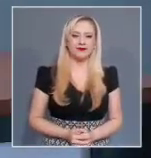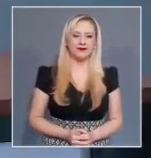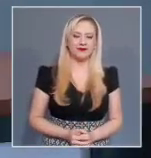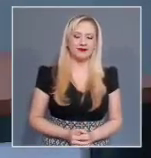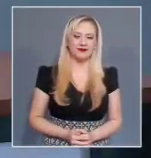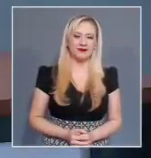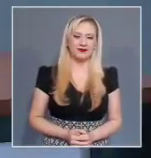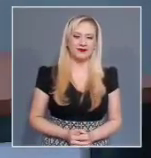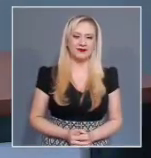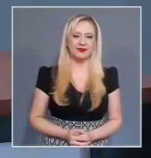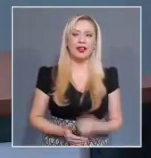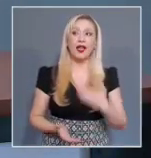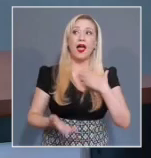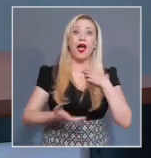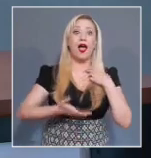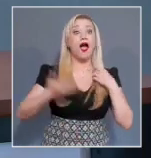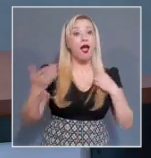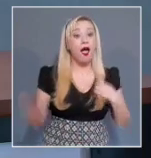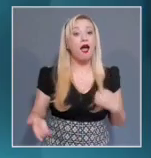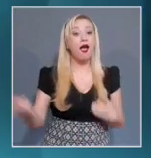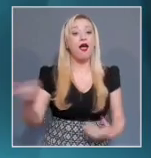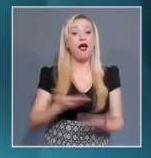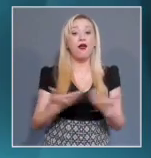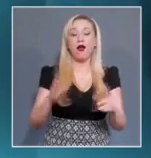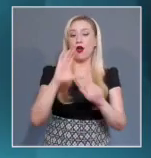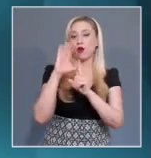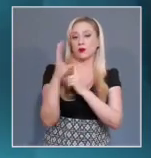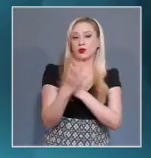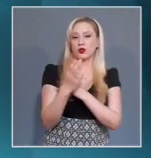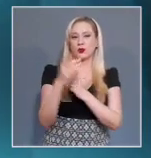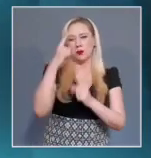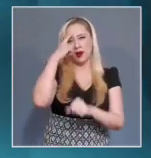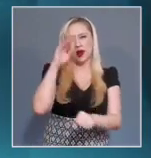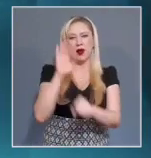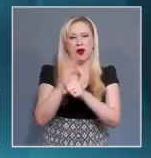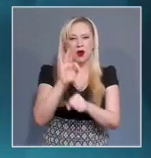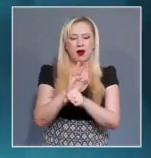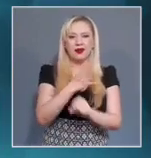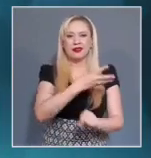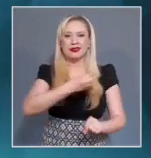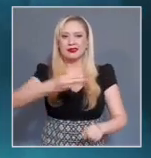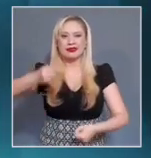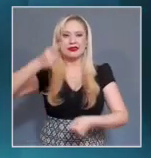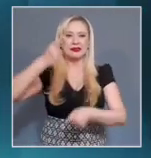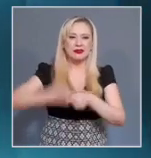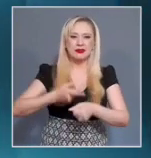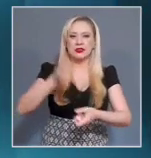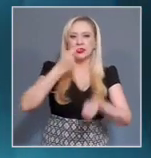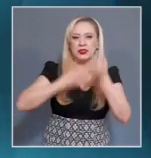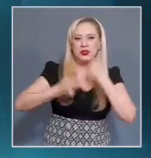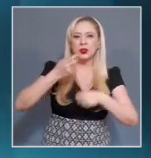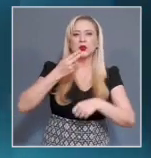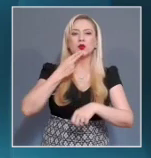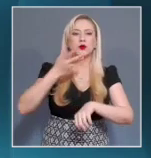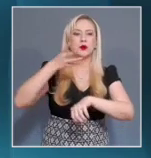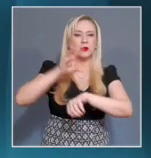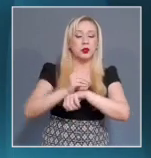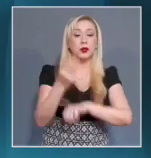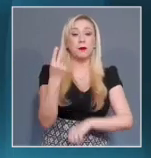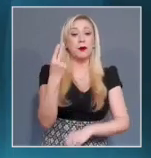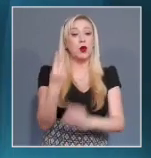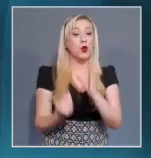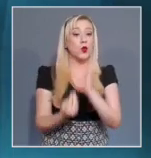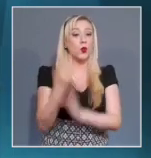La Comisión Federal para la Protección contra Riesgos Sanitarios, COFEPRIS, autorizó el uso de 25 nuevos medicamentos, entre los